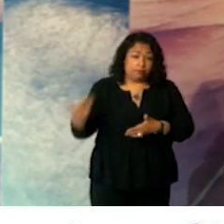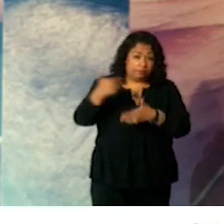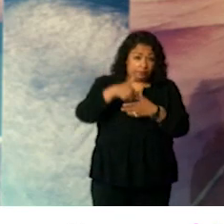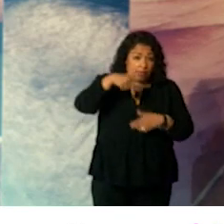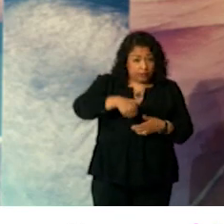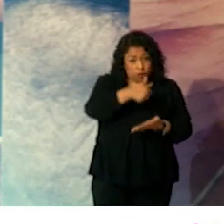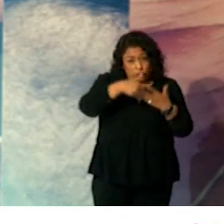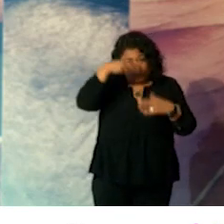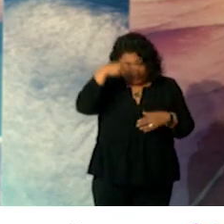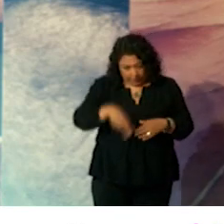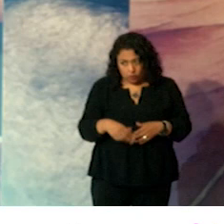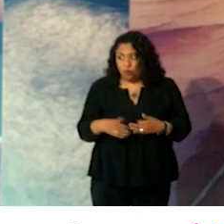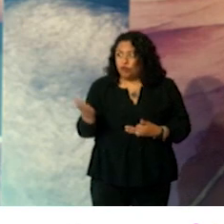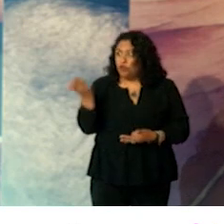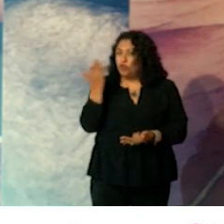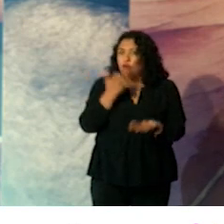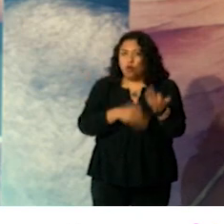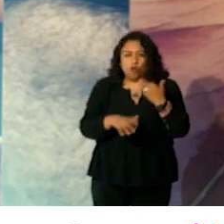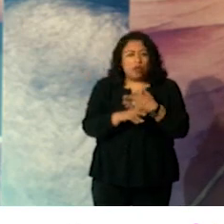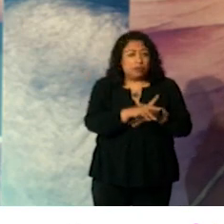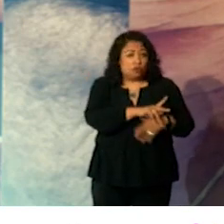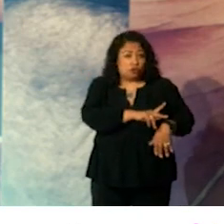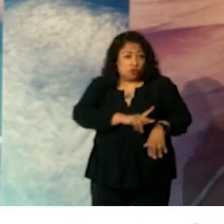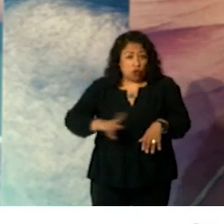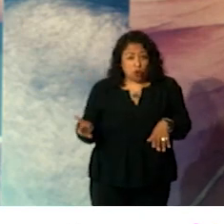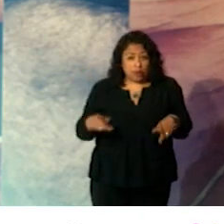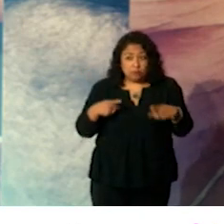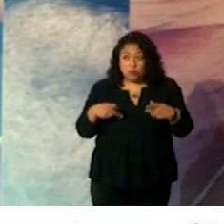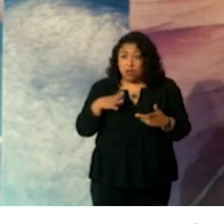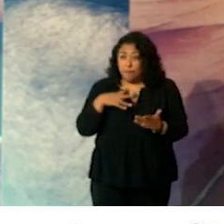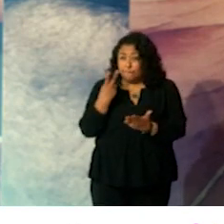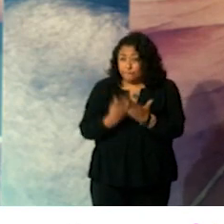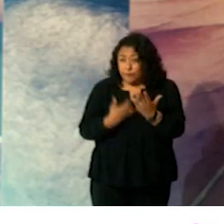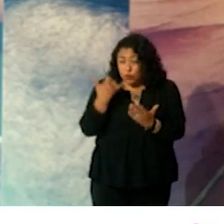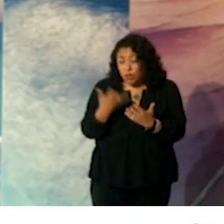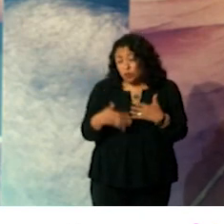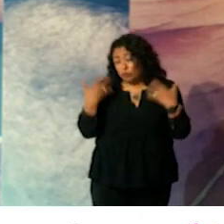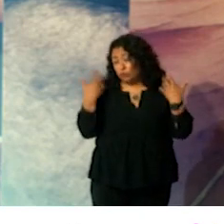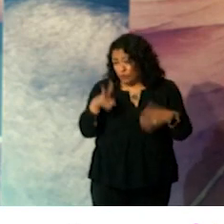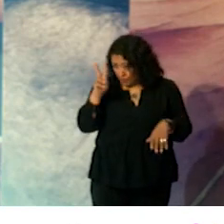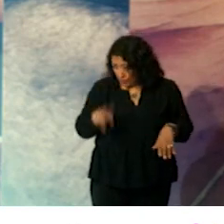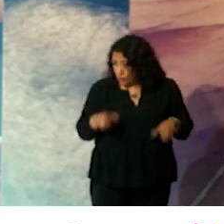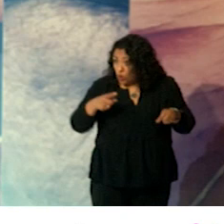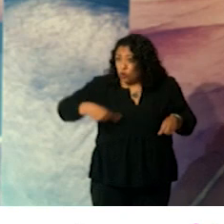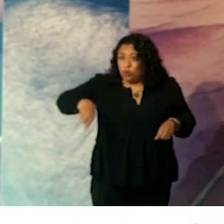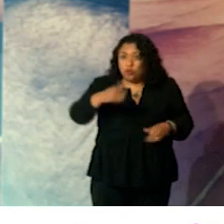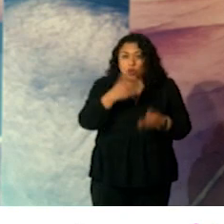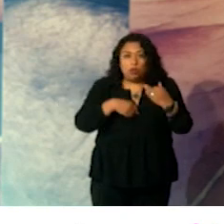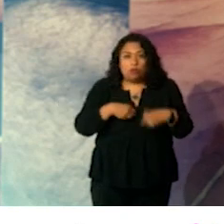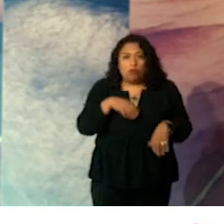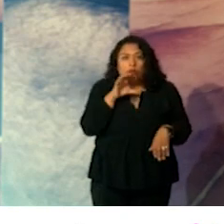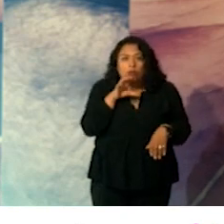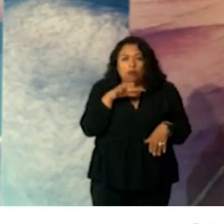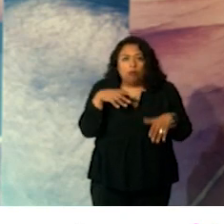México. Todas, todes, con proyectos que les aseguro que todo el mundo se hubiera quedado